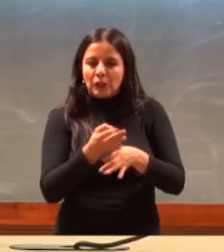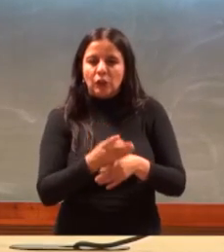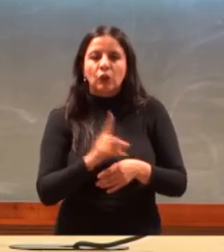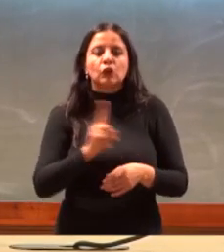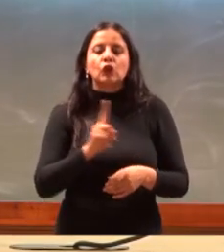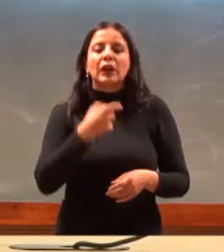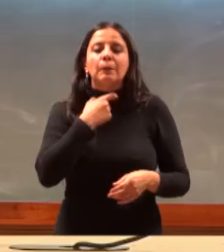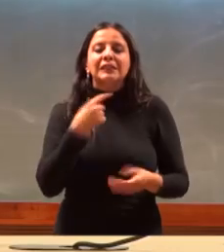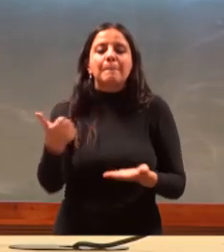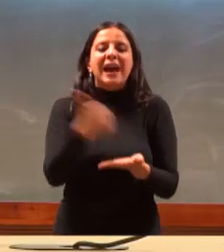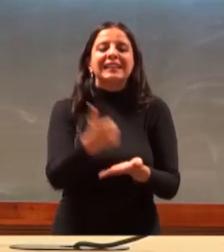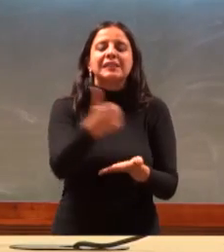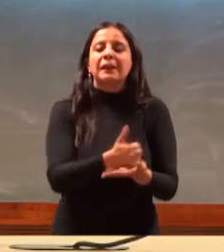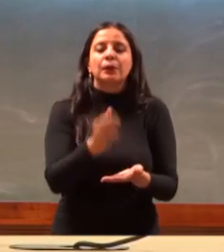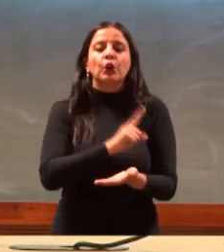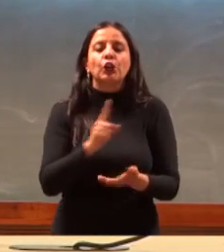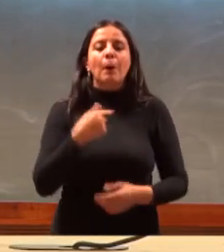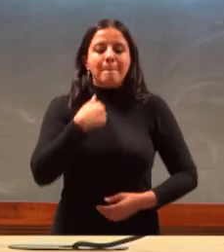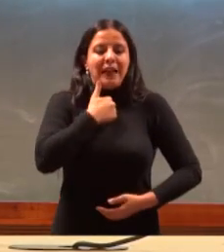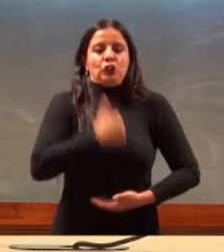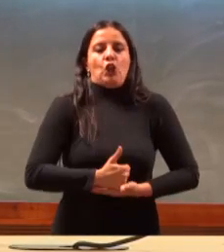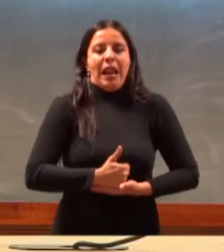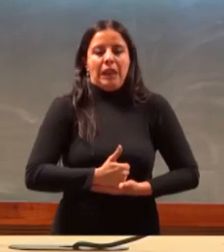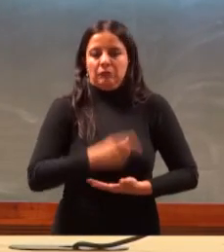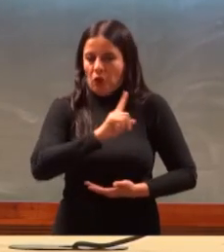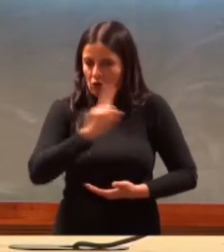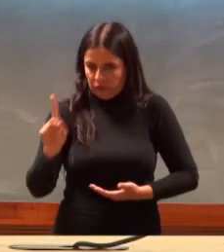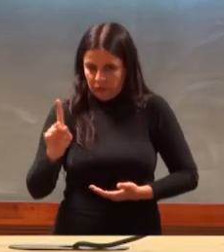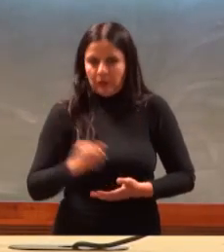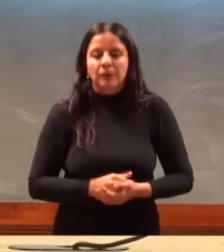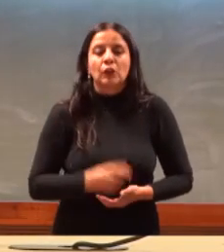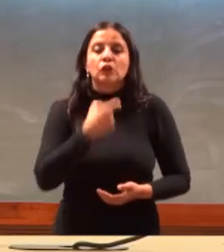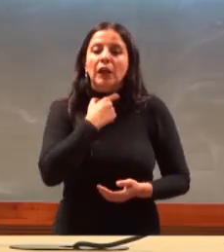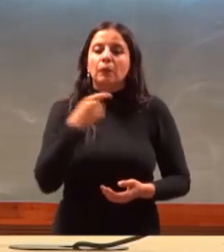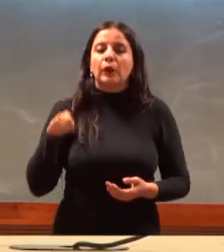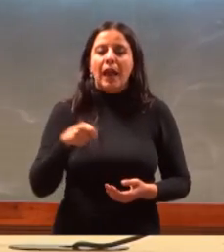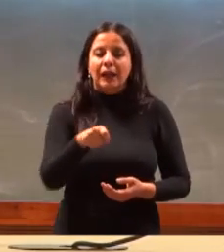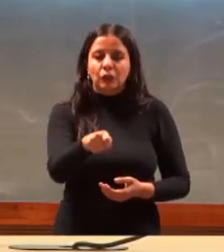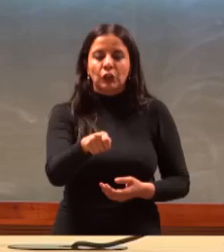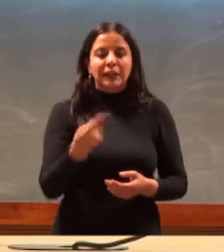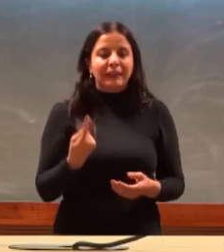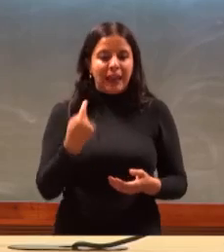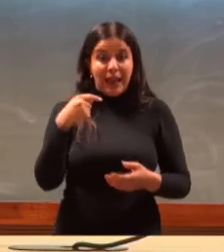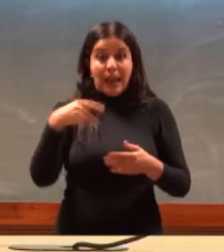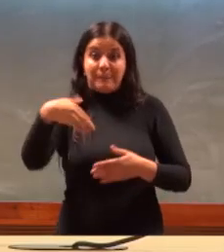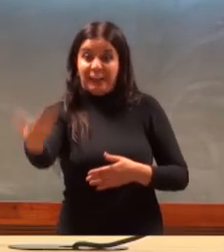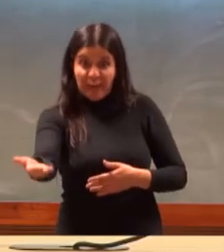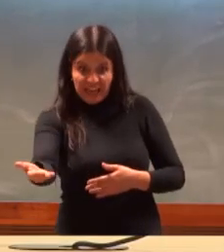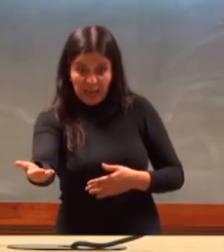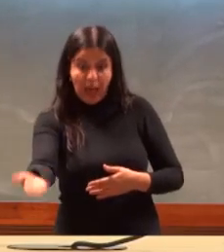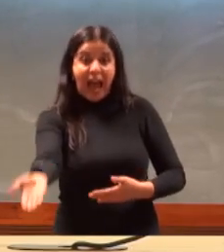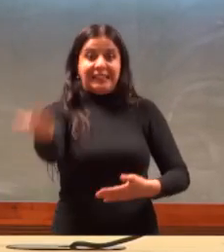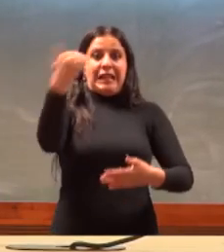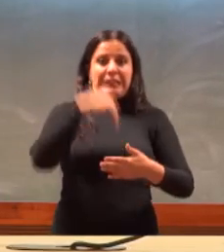y no personalista trabajaremos una facultad que una facultad que gestione desde la periferia hacia el centro que gestione desde la